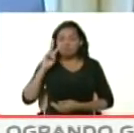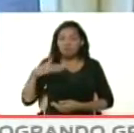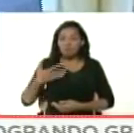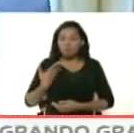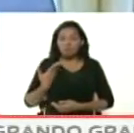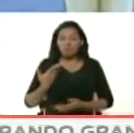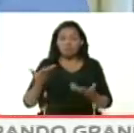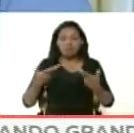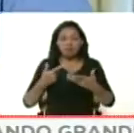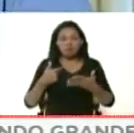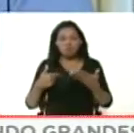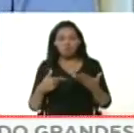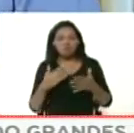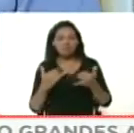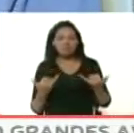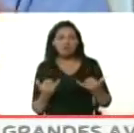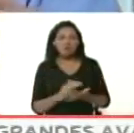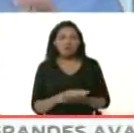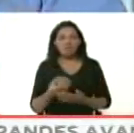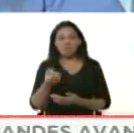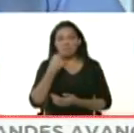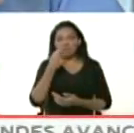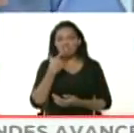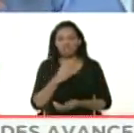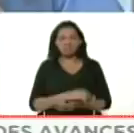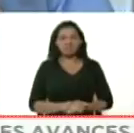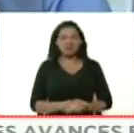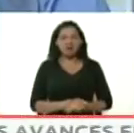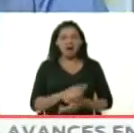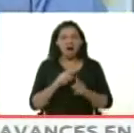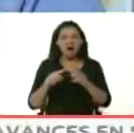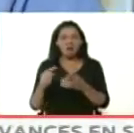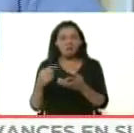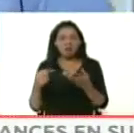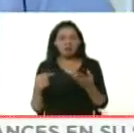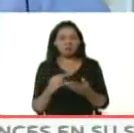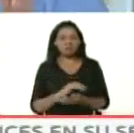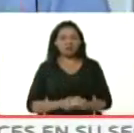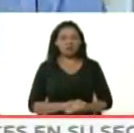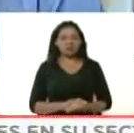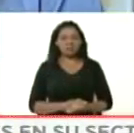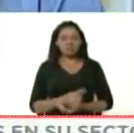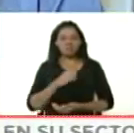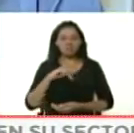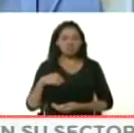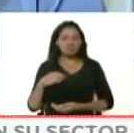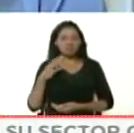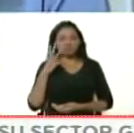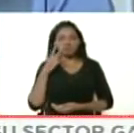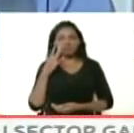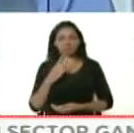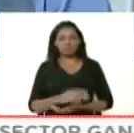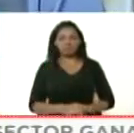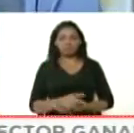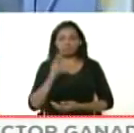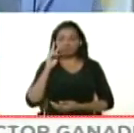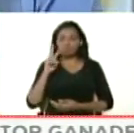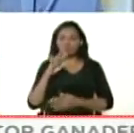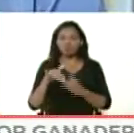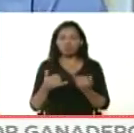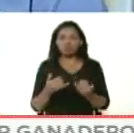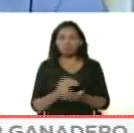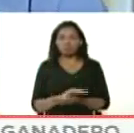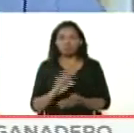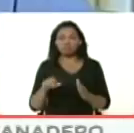traer insumos, implementos, medicina veterinaria con algunas exoneraciones y que nosotros consideremos en el COE. ¿Dónde